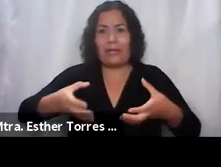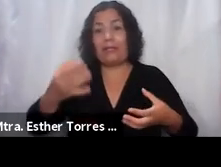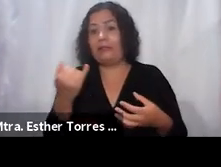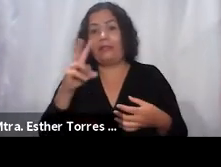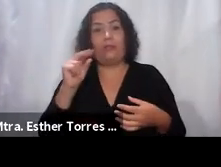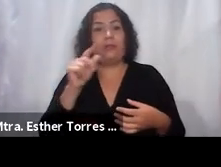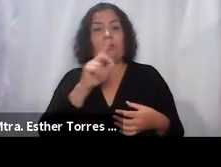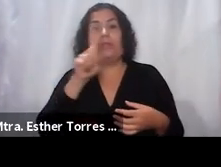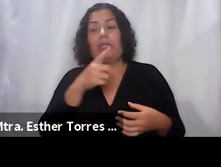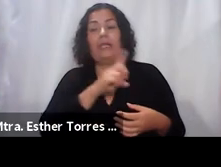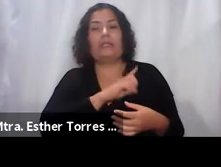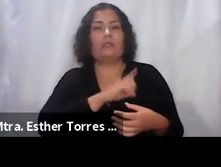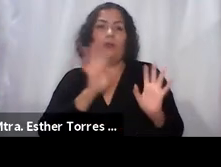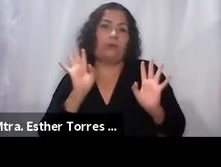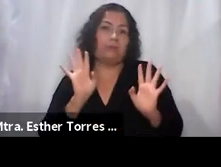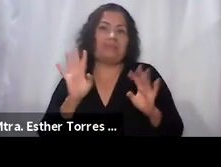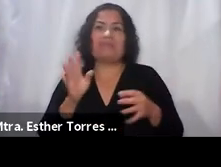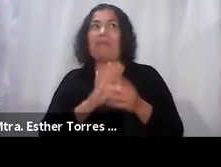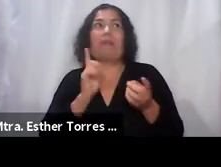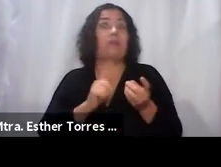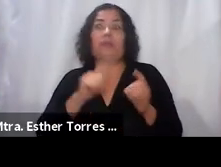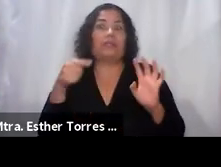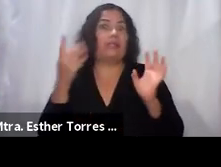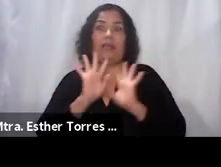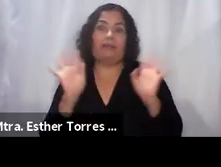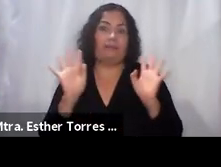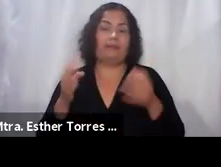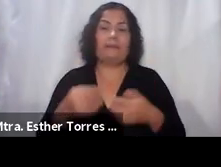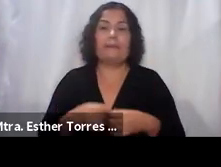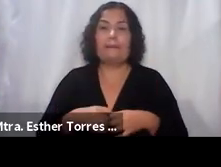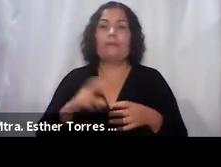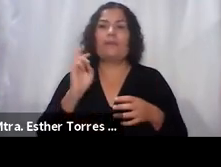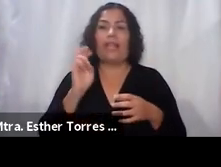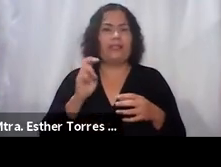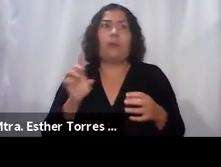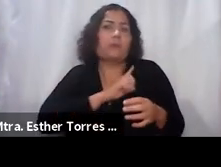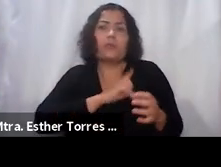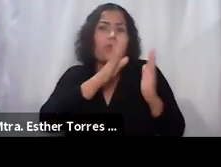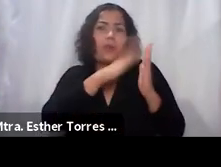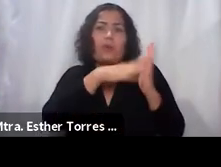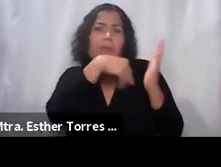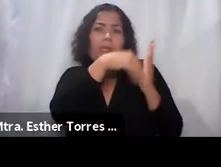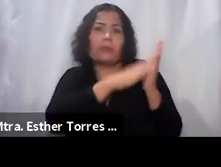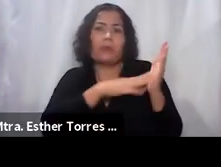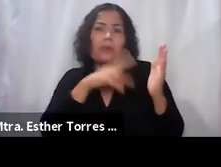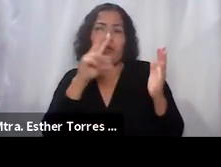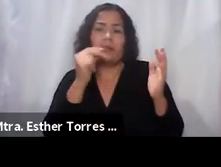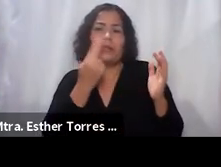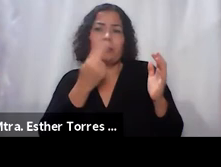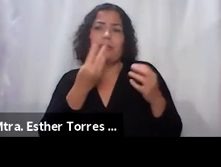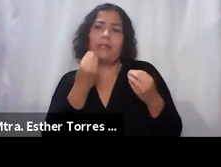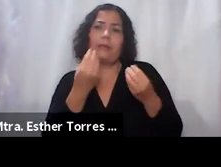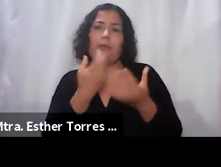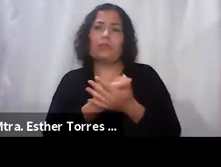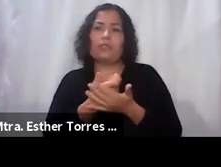más ahí a la deriva. Y entonces este es un tema de pintura más que de